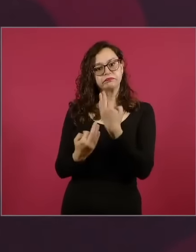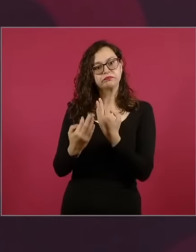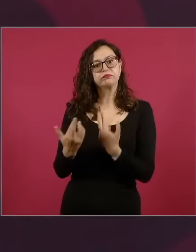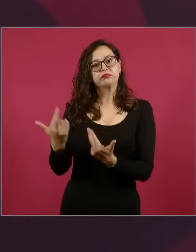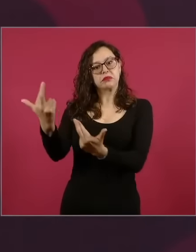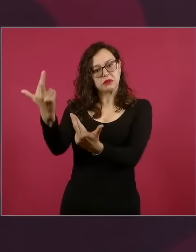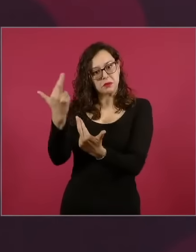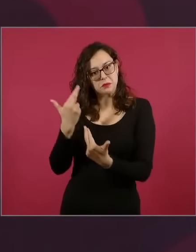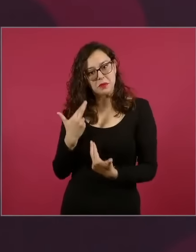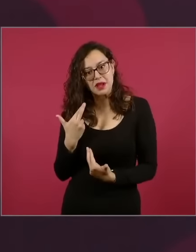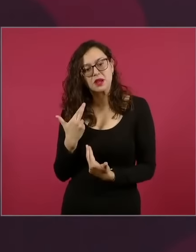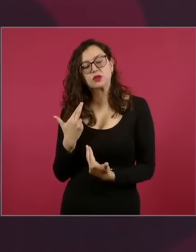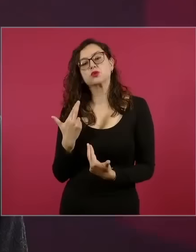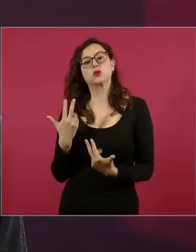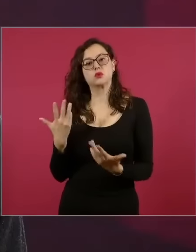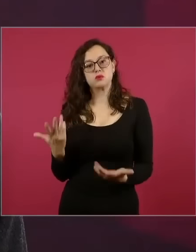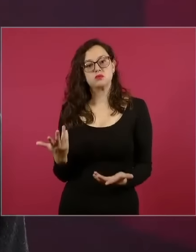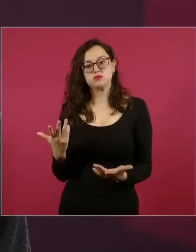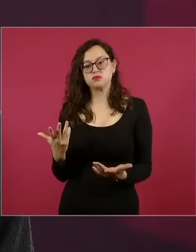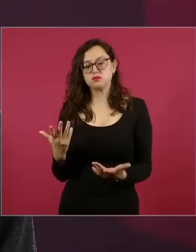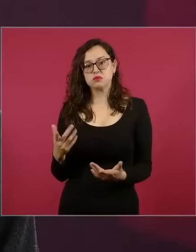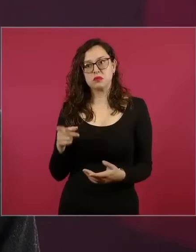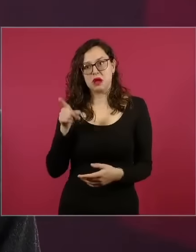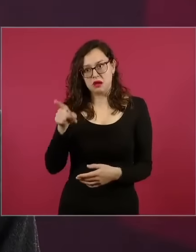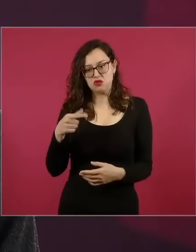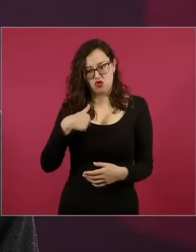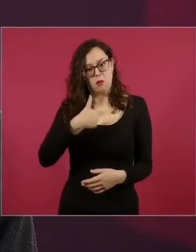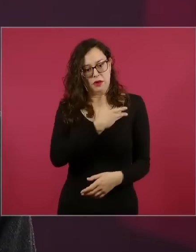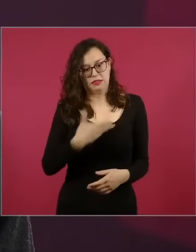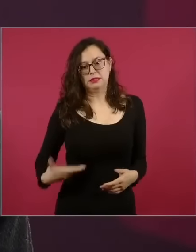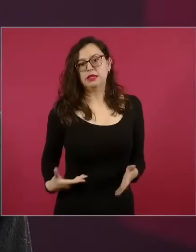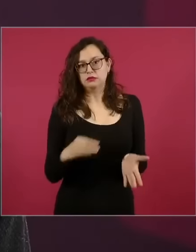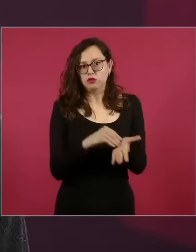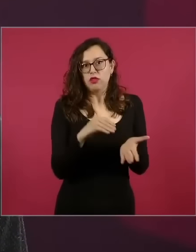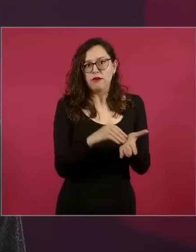respetuoso hasta el final,